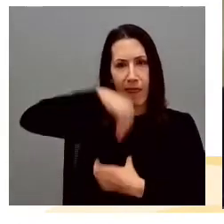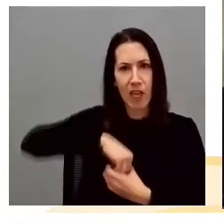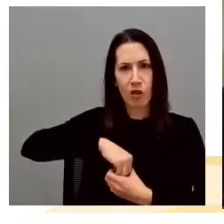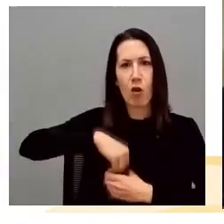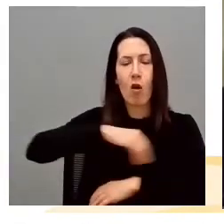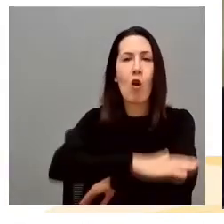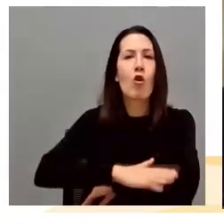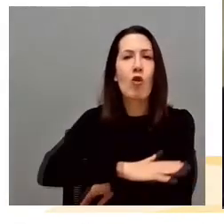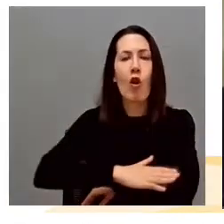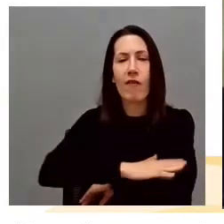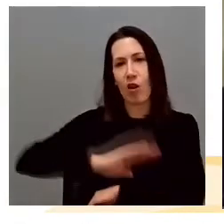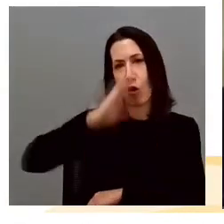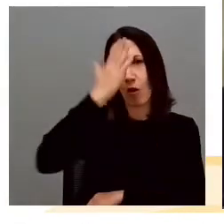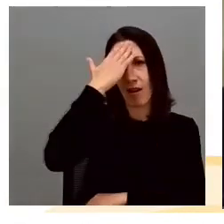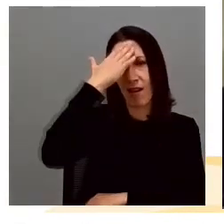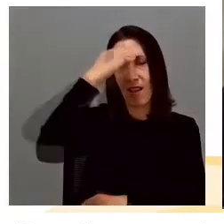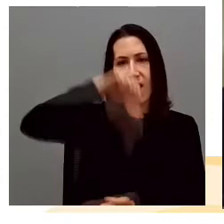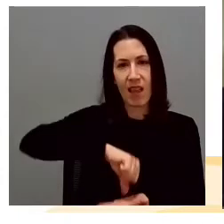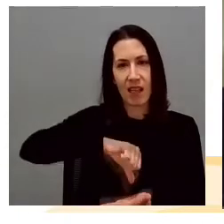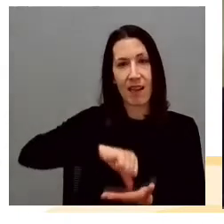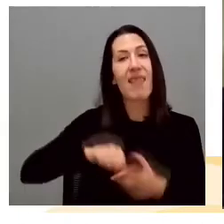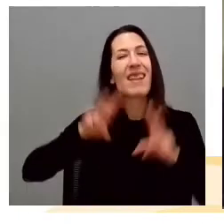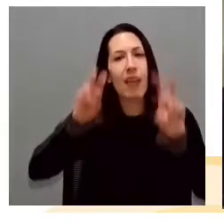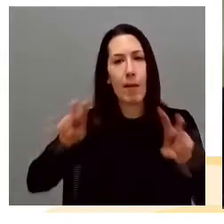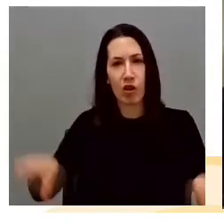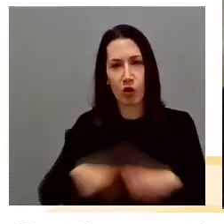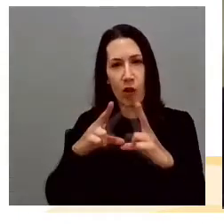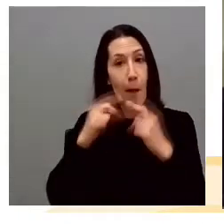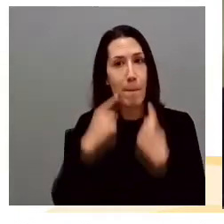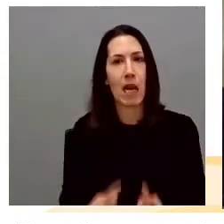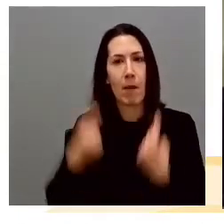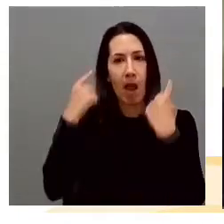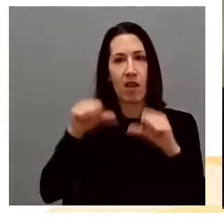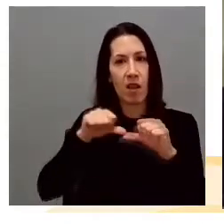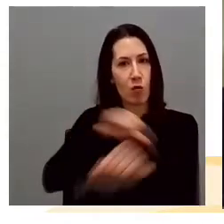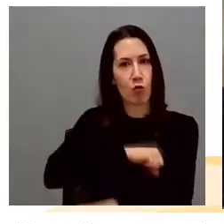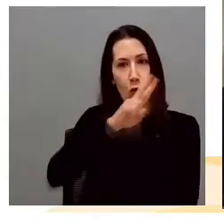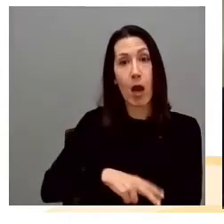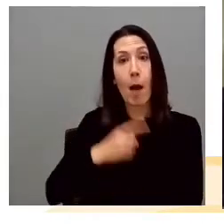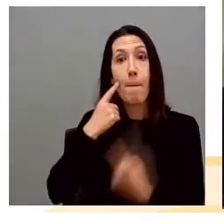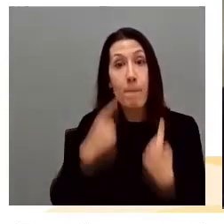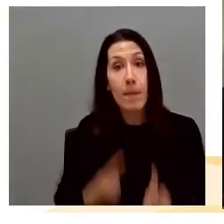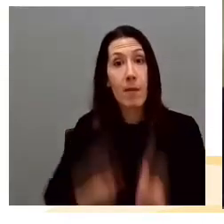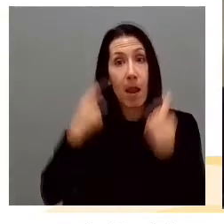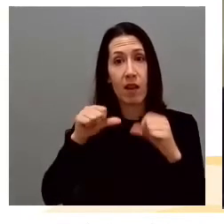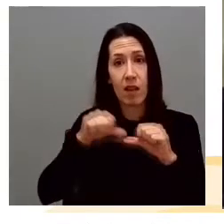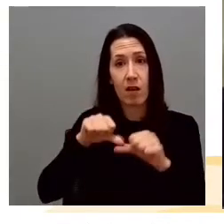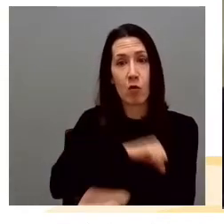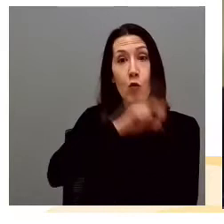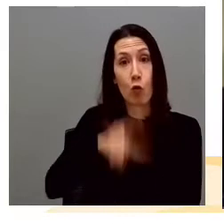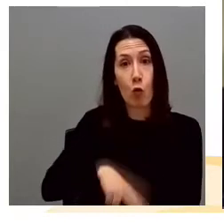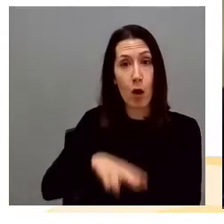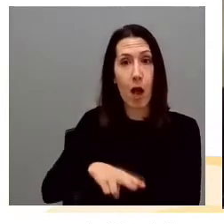de los aspectos sociales por primera vez. Por primera vez tenemos un vicepresidente con